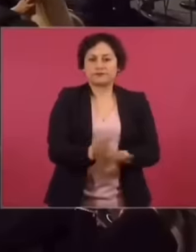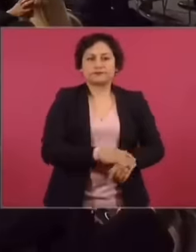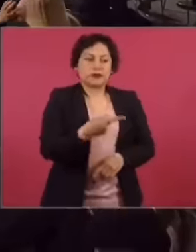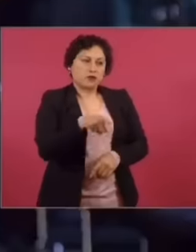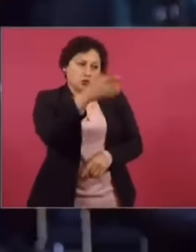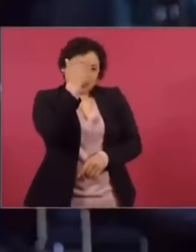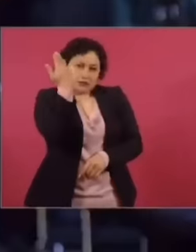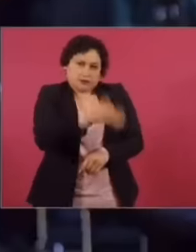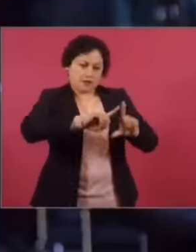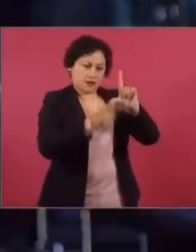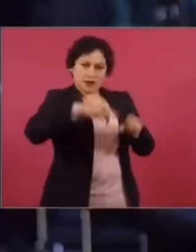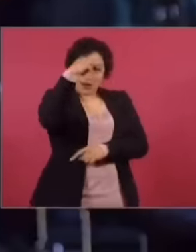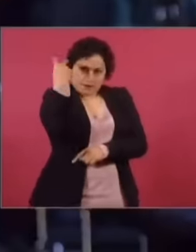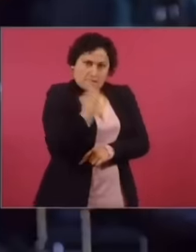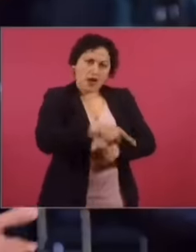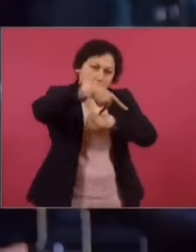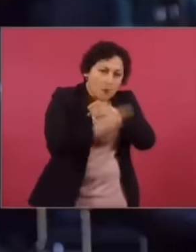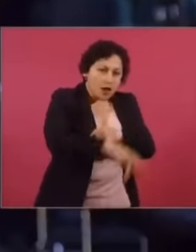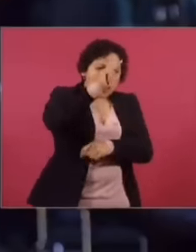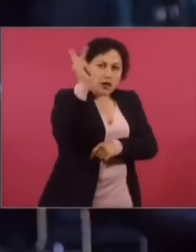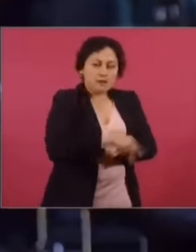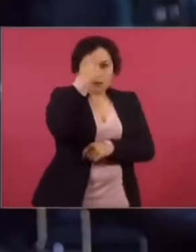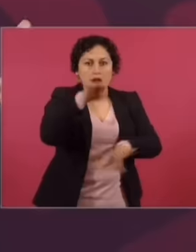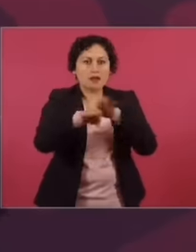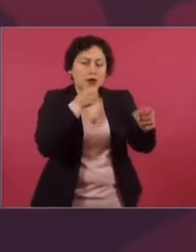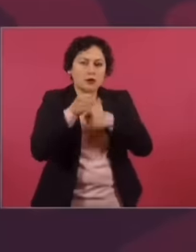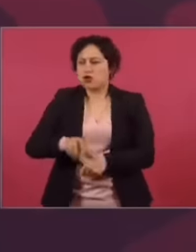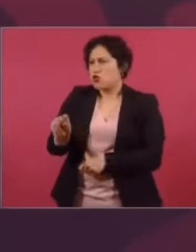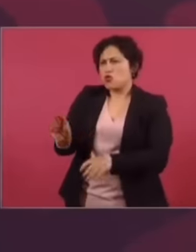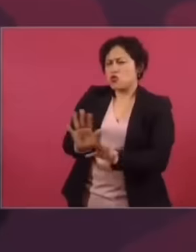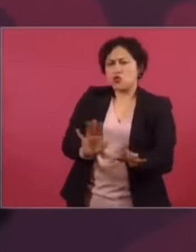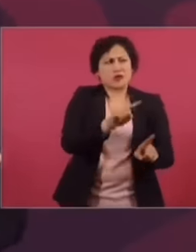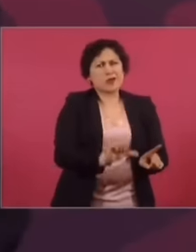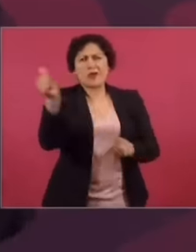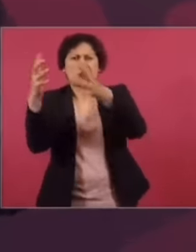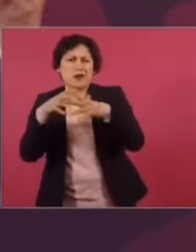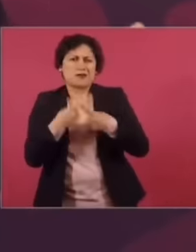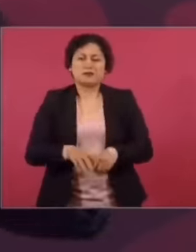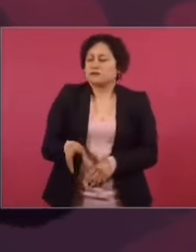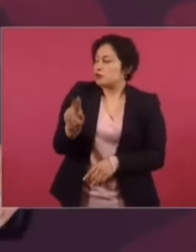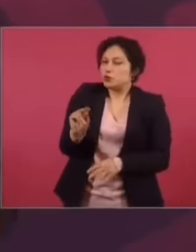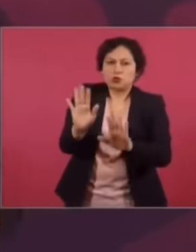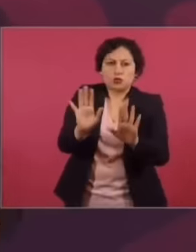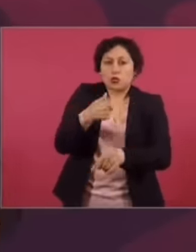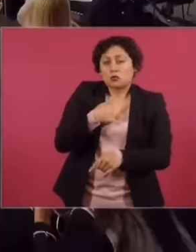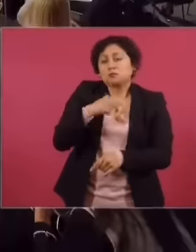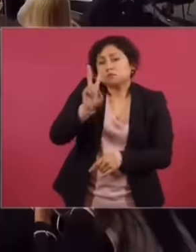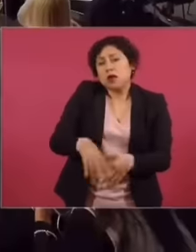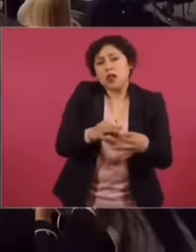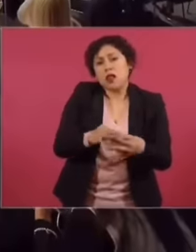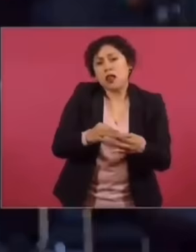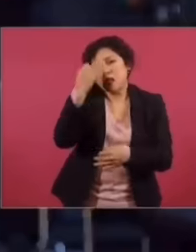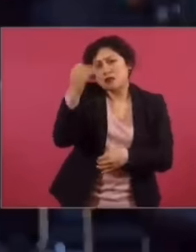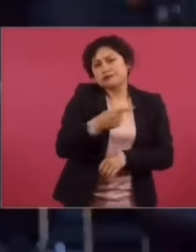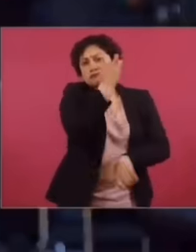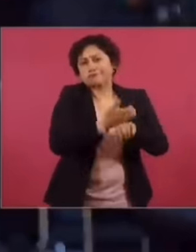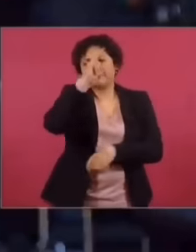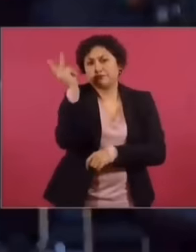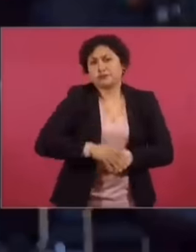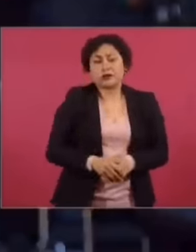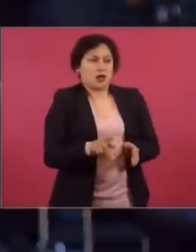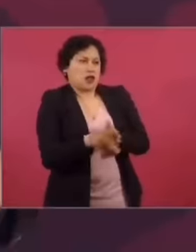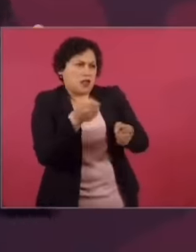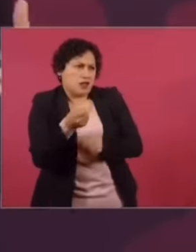Pero si reconoce que México es uno de los países más peligrosos del mundo para ejercer el periodismo. No, no, no. ¿Las cifras son las cifras de casa donde hay una guerra? No, llevaría tiempo. Yo te diría que es más peligroso Estados Unidos. ¿El número de muertos de periodistas ¿Cómo no?